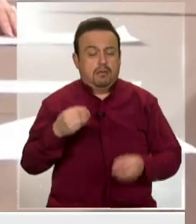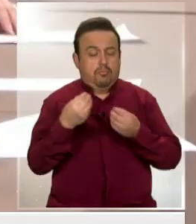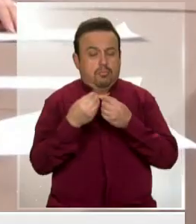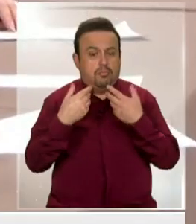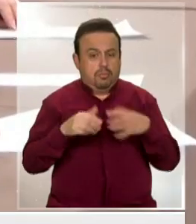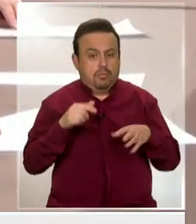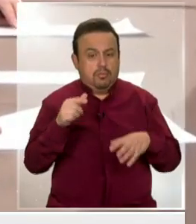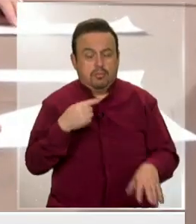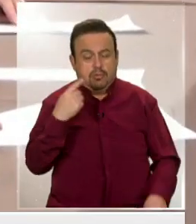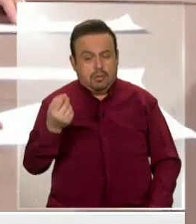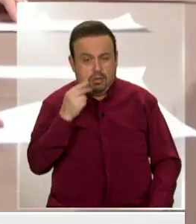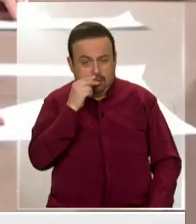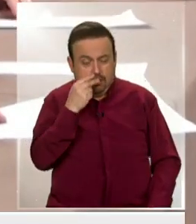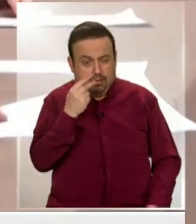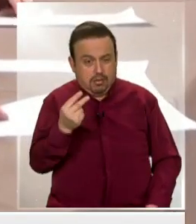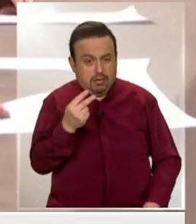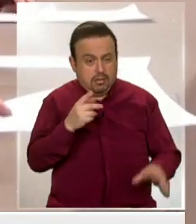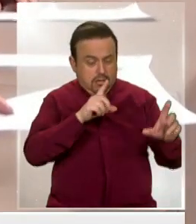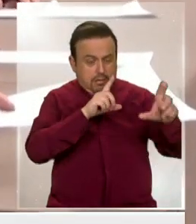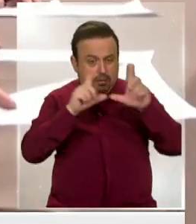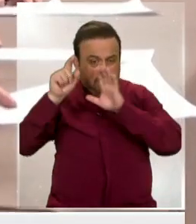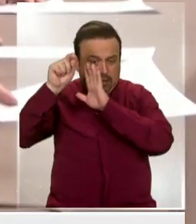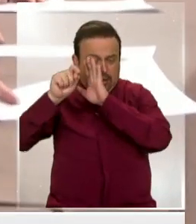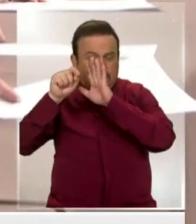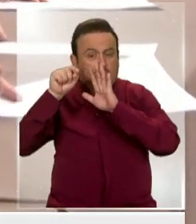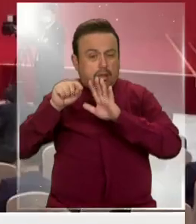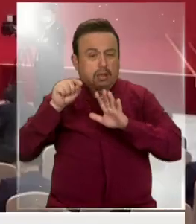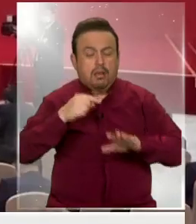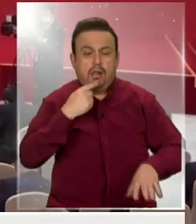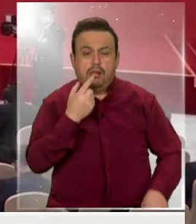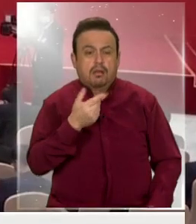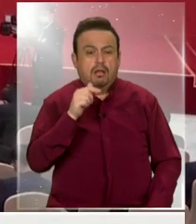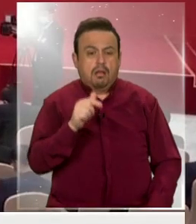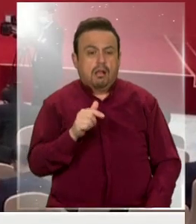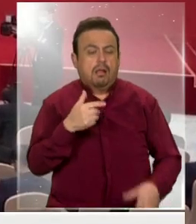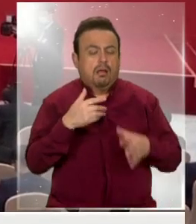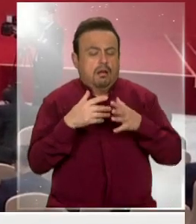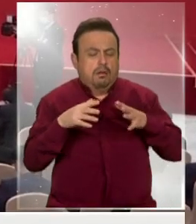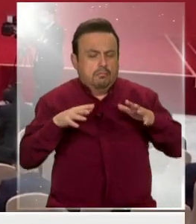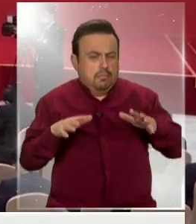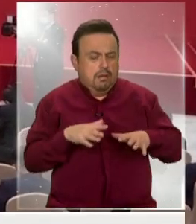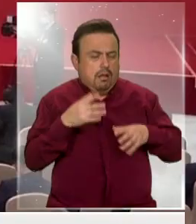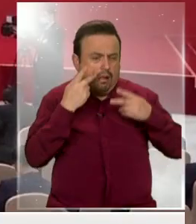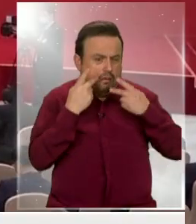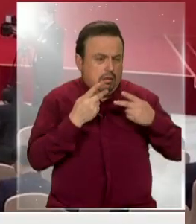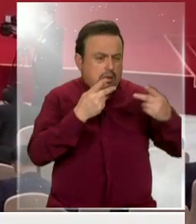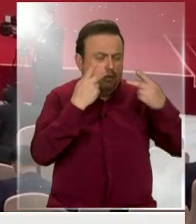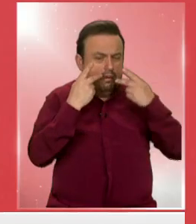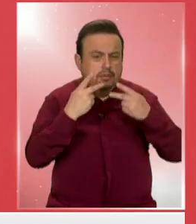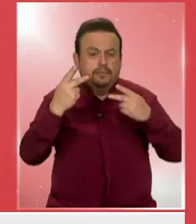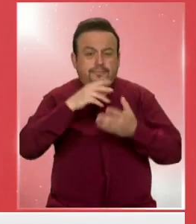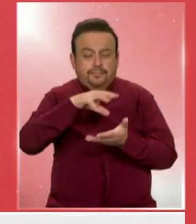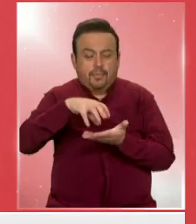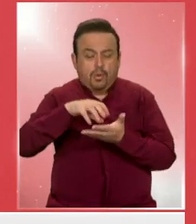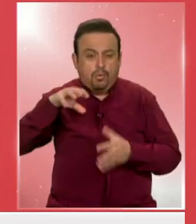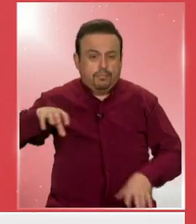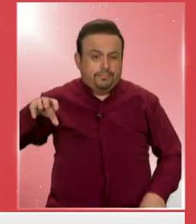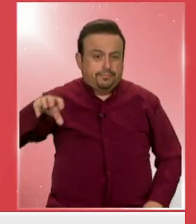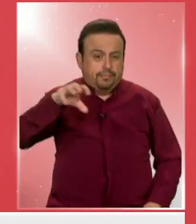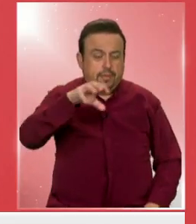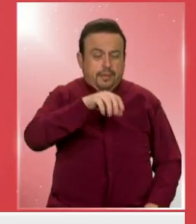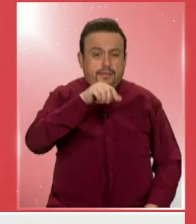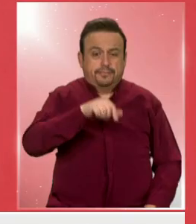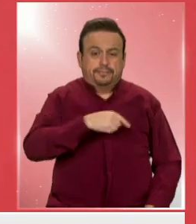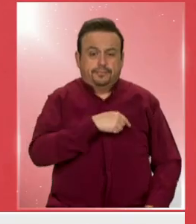ocasiones como podemos revisar las siguientes imágenes él ha estado realizando muchos viajes por distintas ciudades de